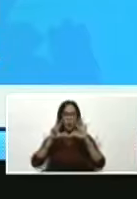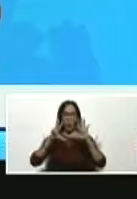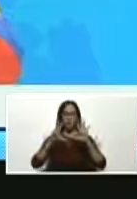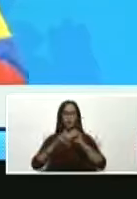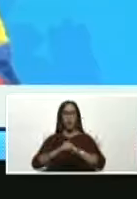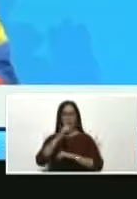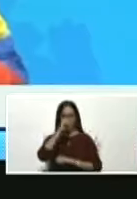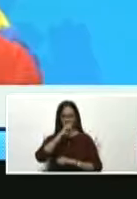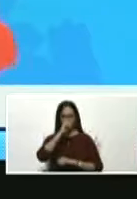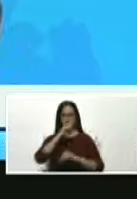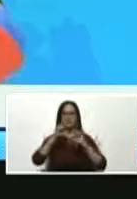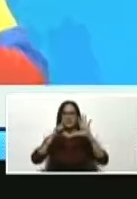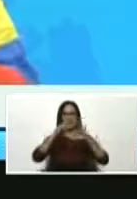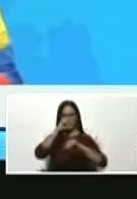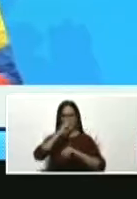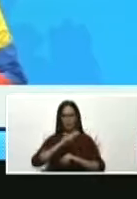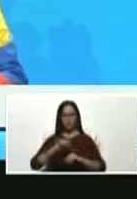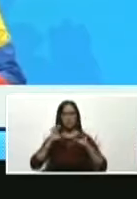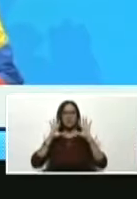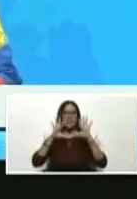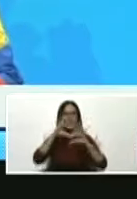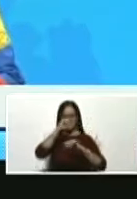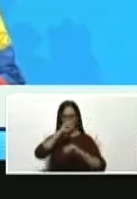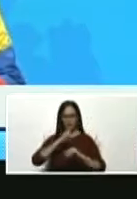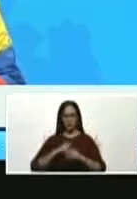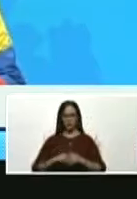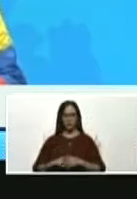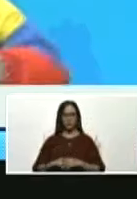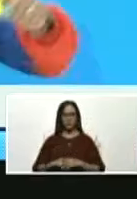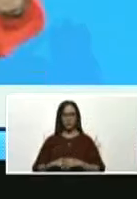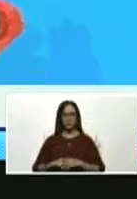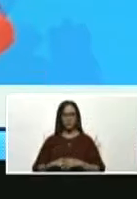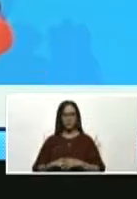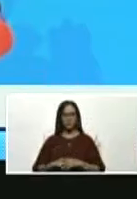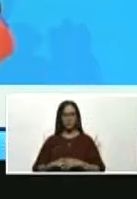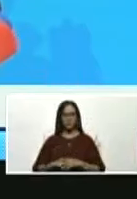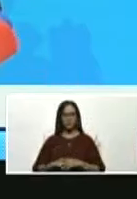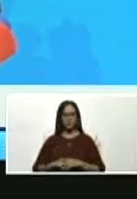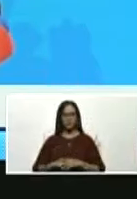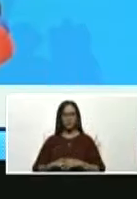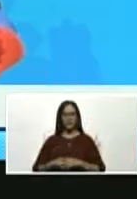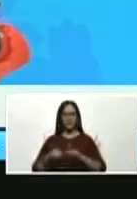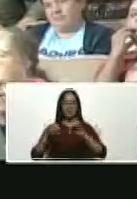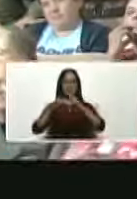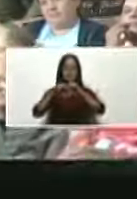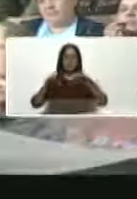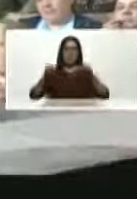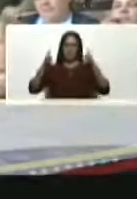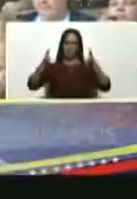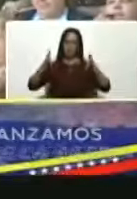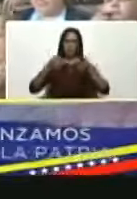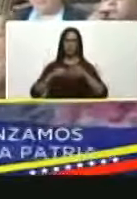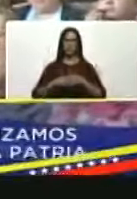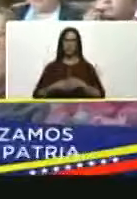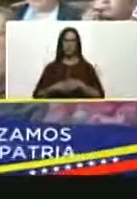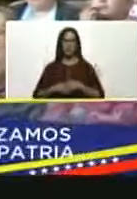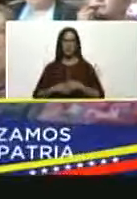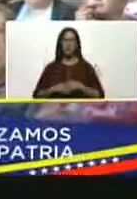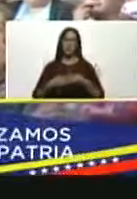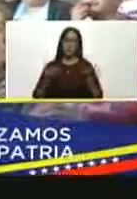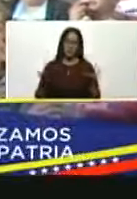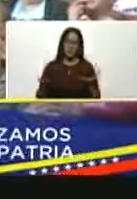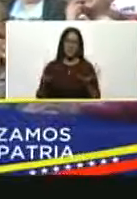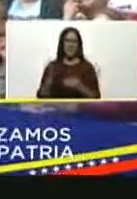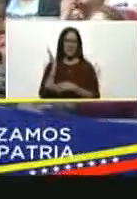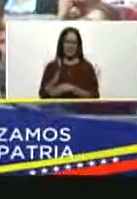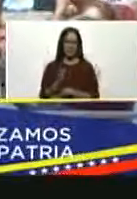8 años, 7 años, 10 años. Se educó, porque a pesar de las sanciones,